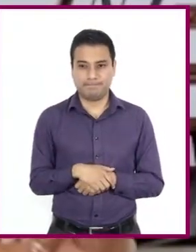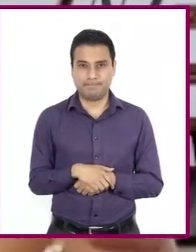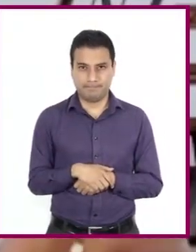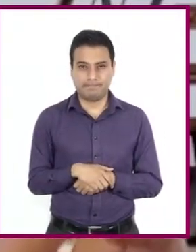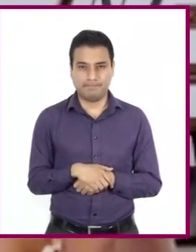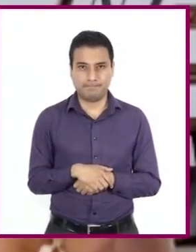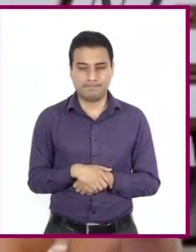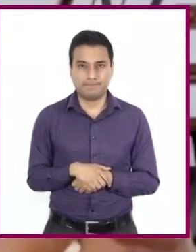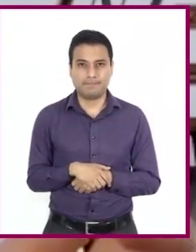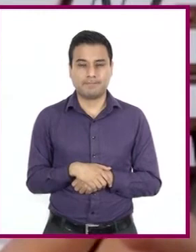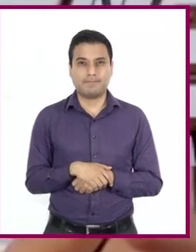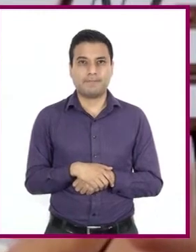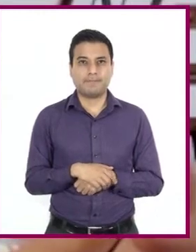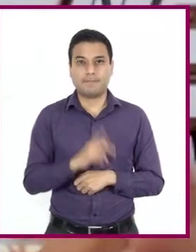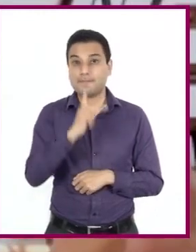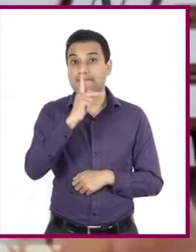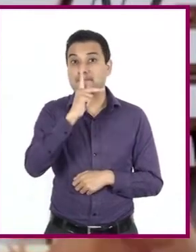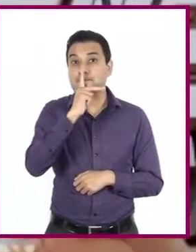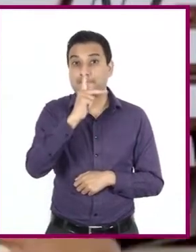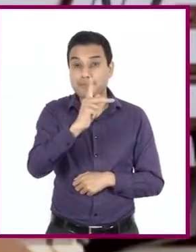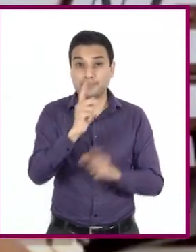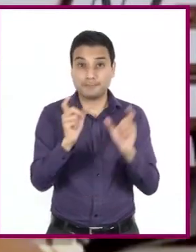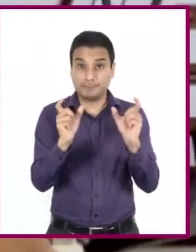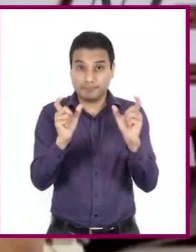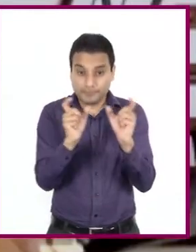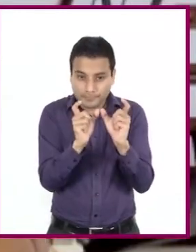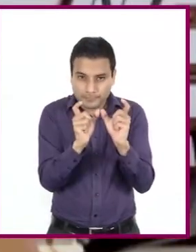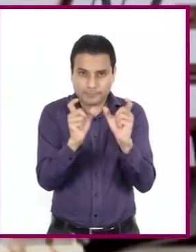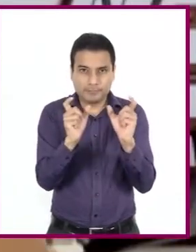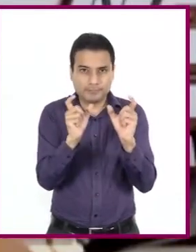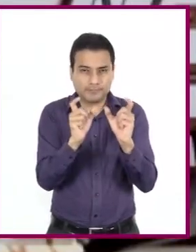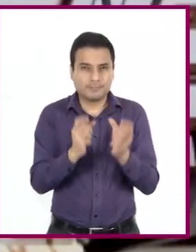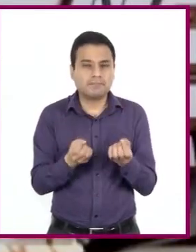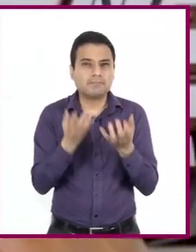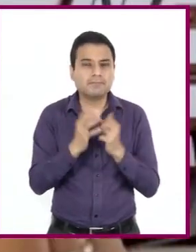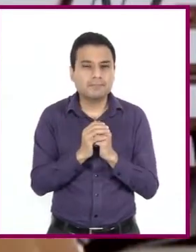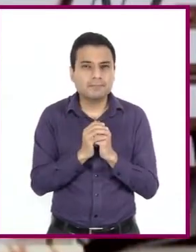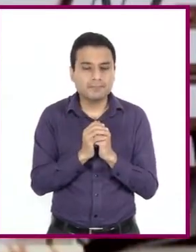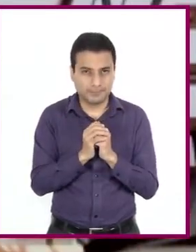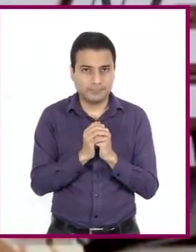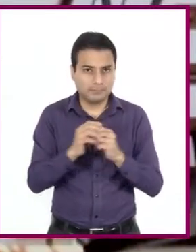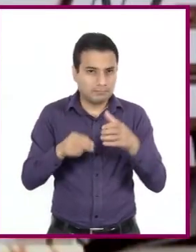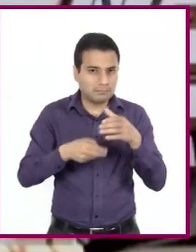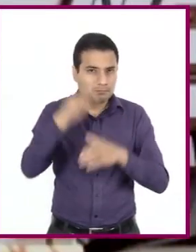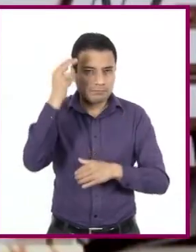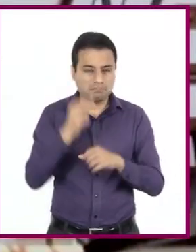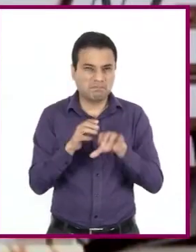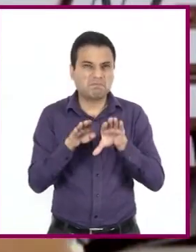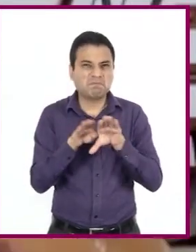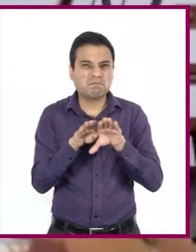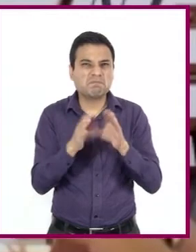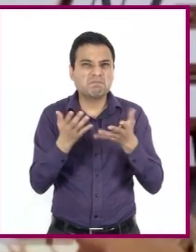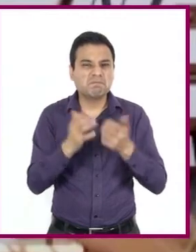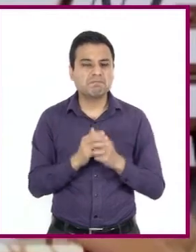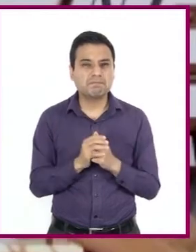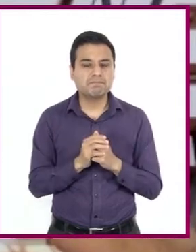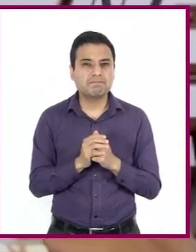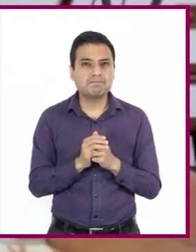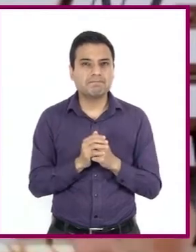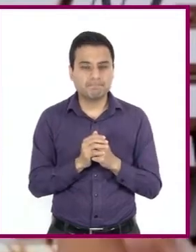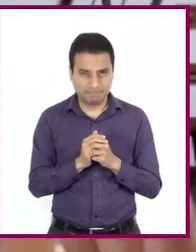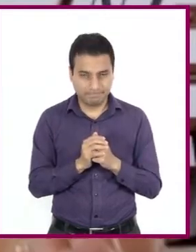juntas o separadas están las palabras y cuál es el espacio en blanco en el que estamos. Si la escritura